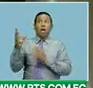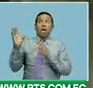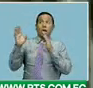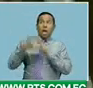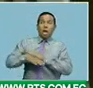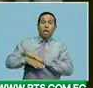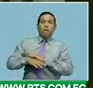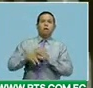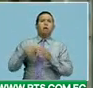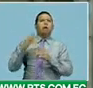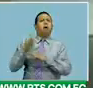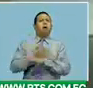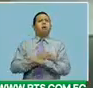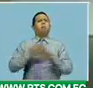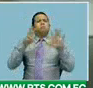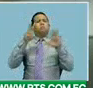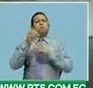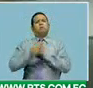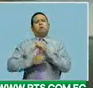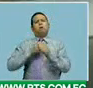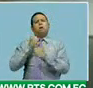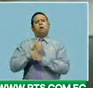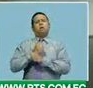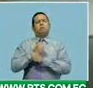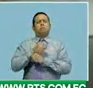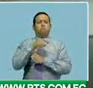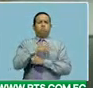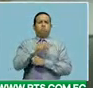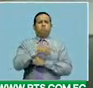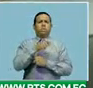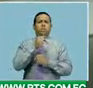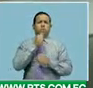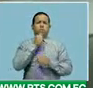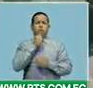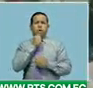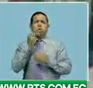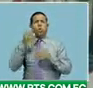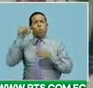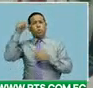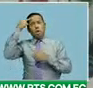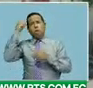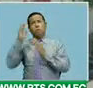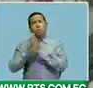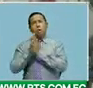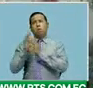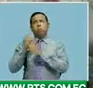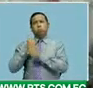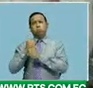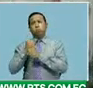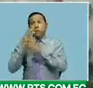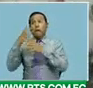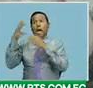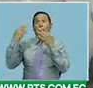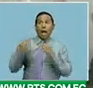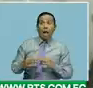más de 7 años por parte del sector privado y el gobierno. Informó Valeria Navarro.